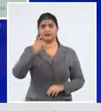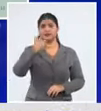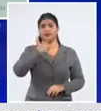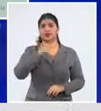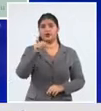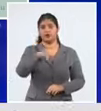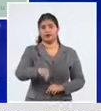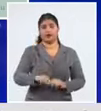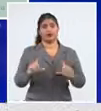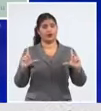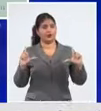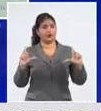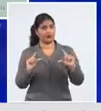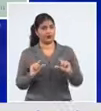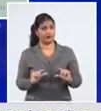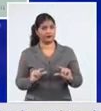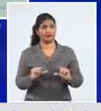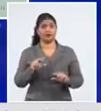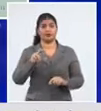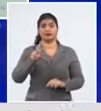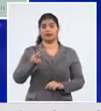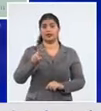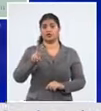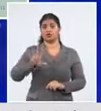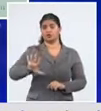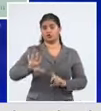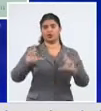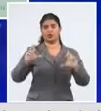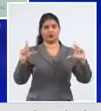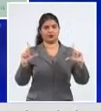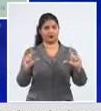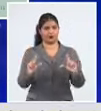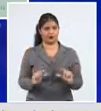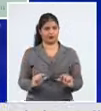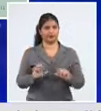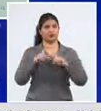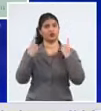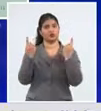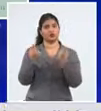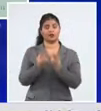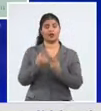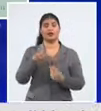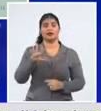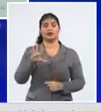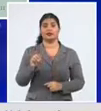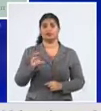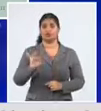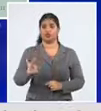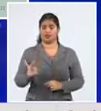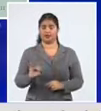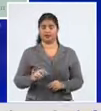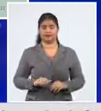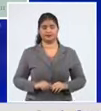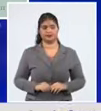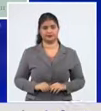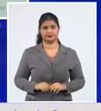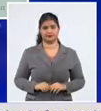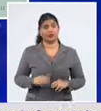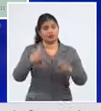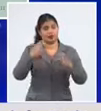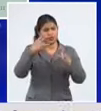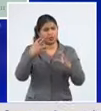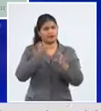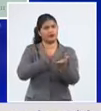disminuye 325, 507 en total. Como siempre decimos, lo importante es mantener, estabilizar